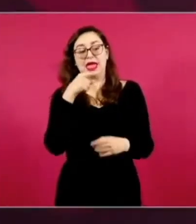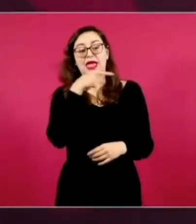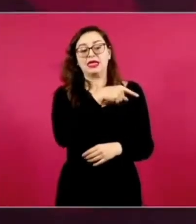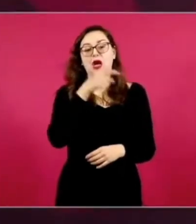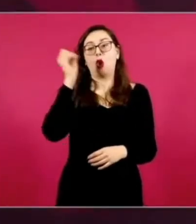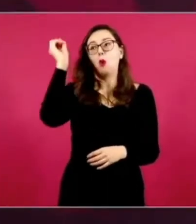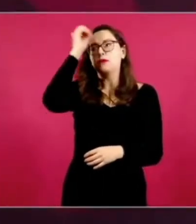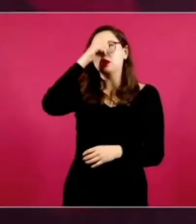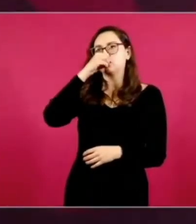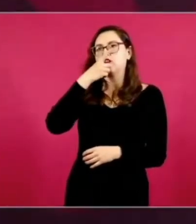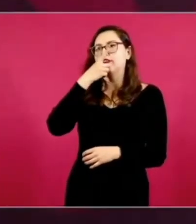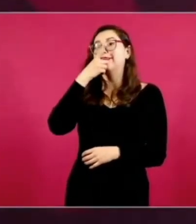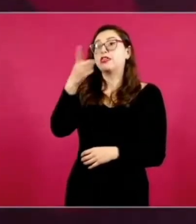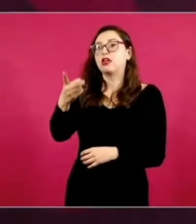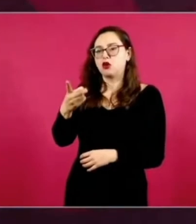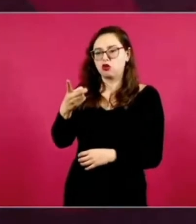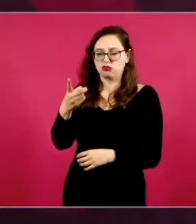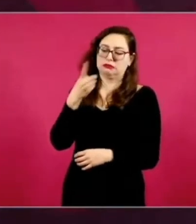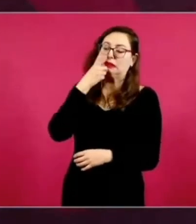intervención